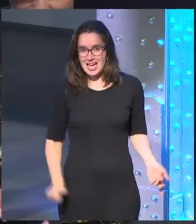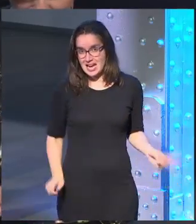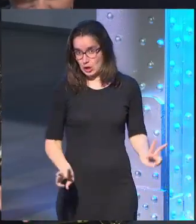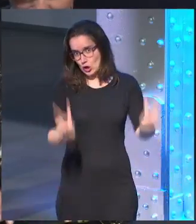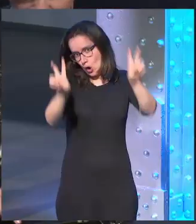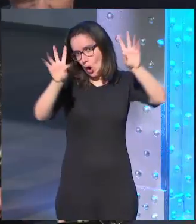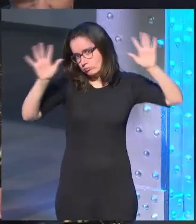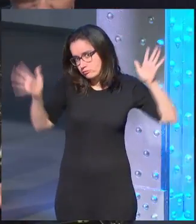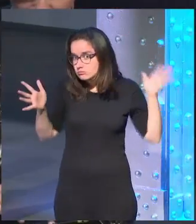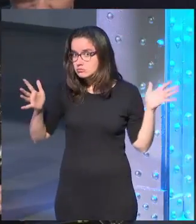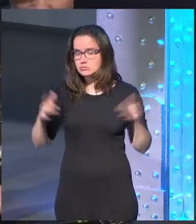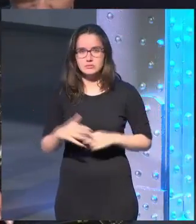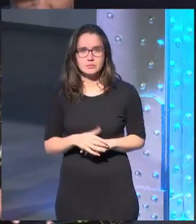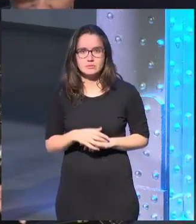comillas.